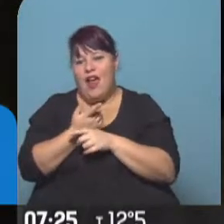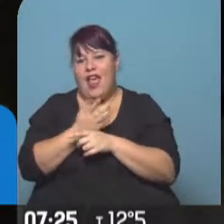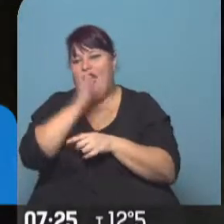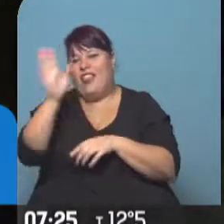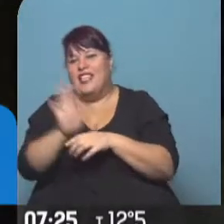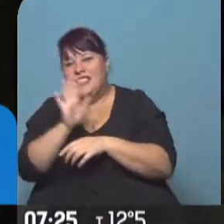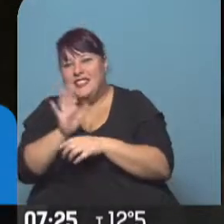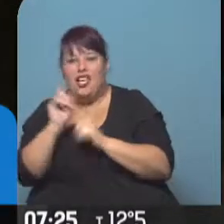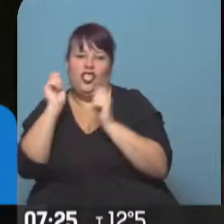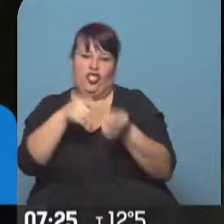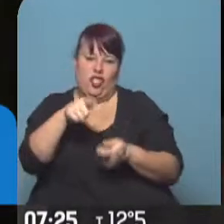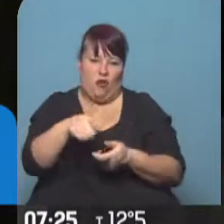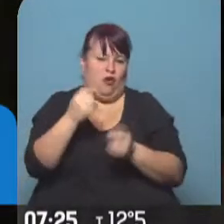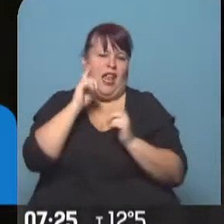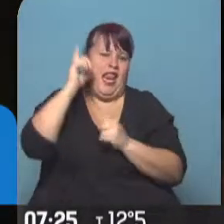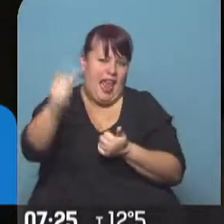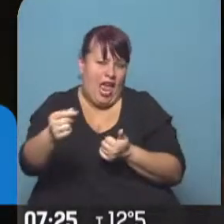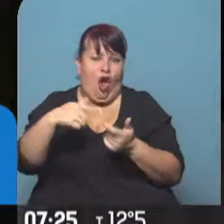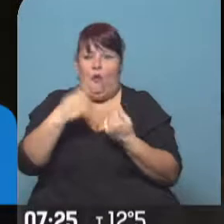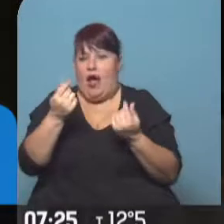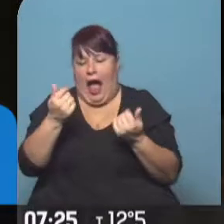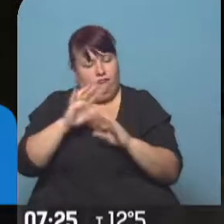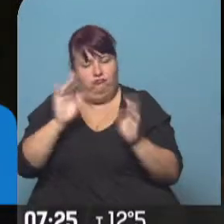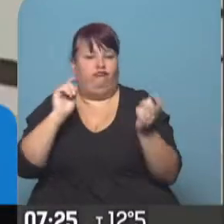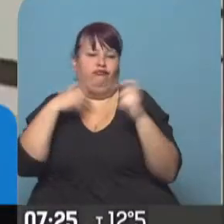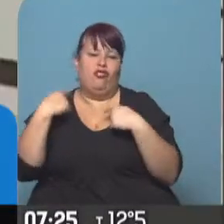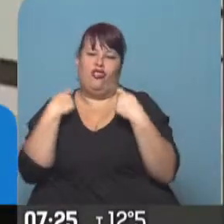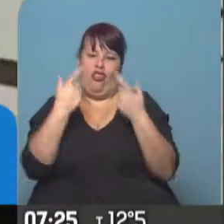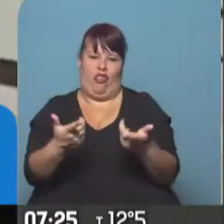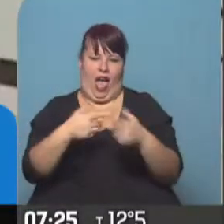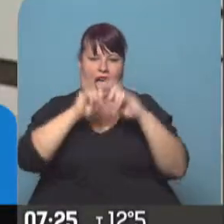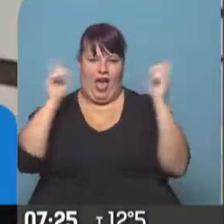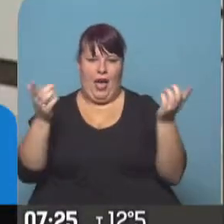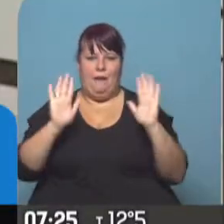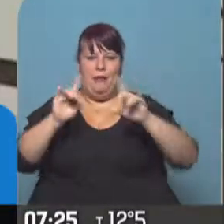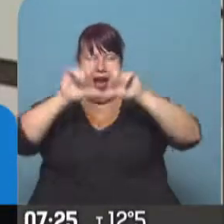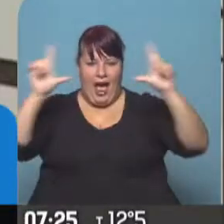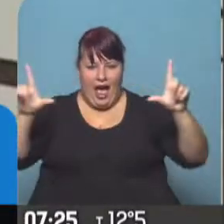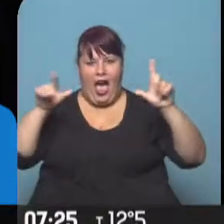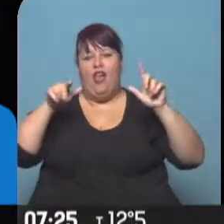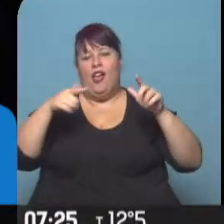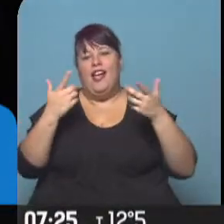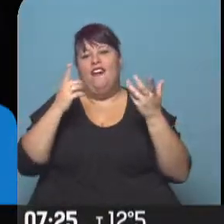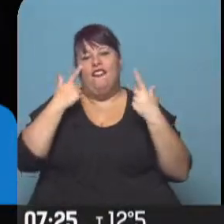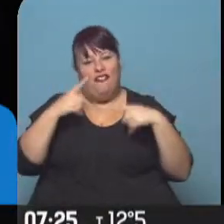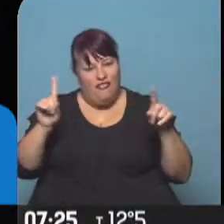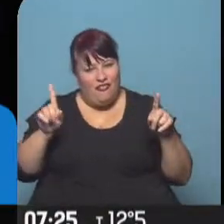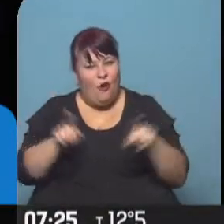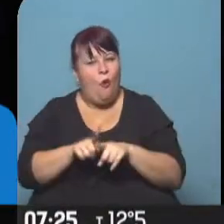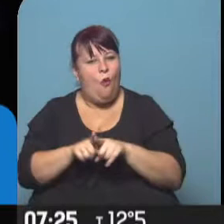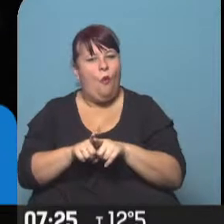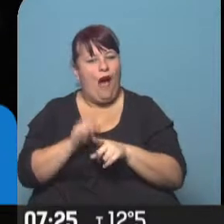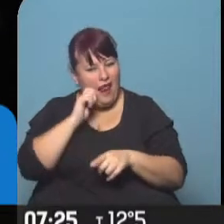a un cine por la distancia o por el costo, así que nosotros vamos ahí, armamos nuestra pantalla y bueno, y es una experiencia muy,